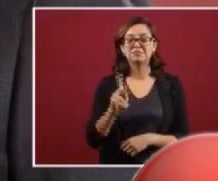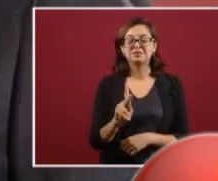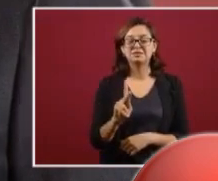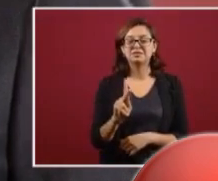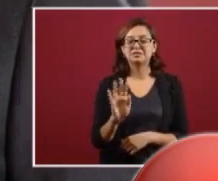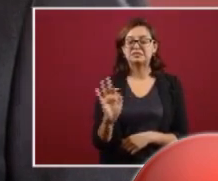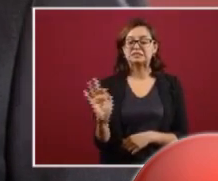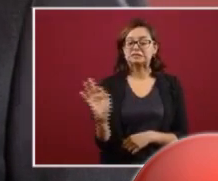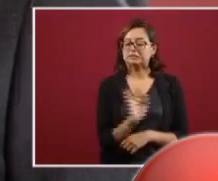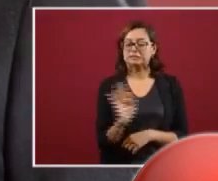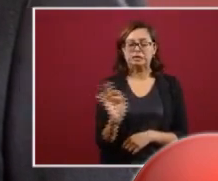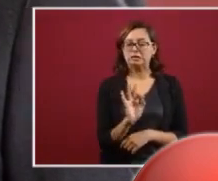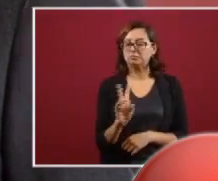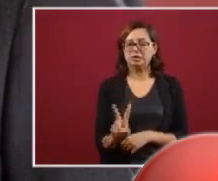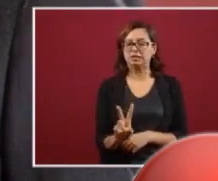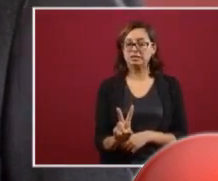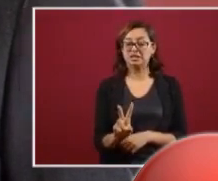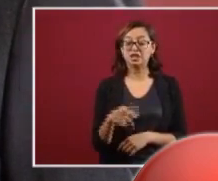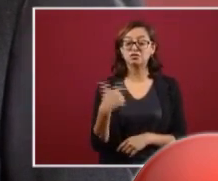va a ser el lunes